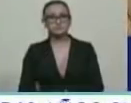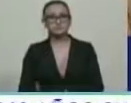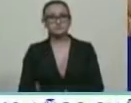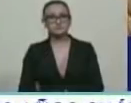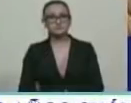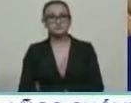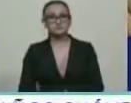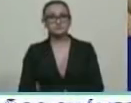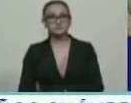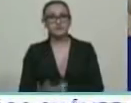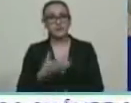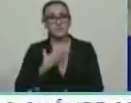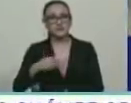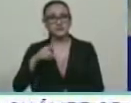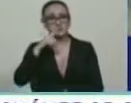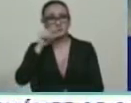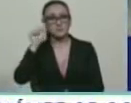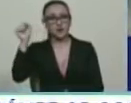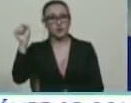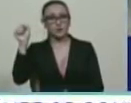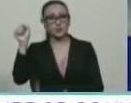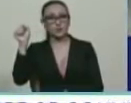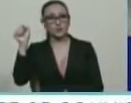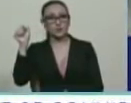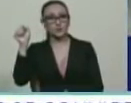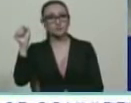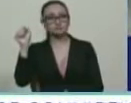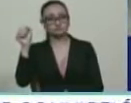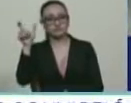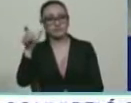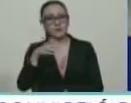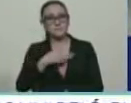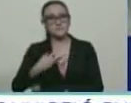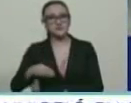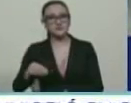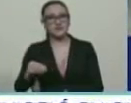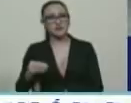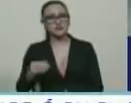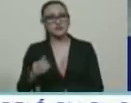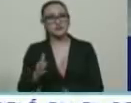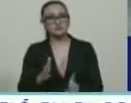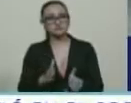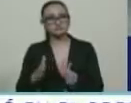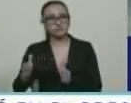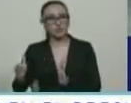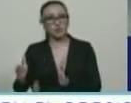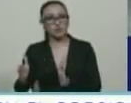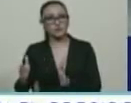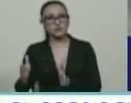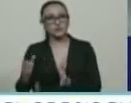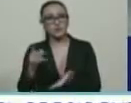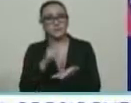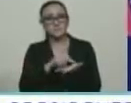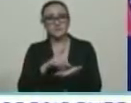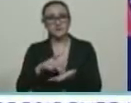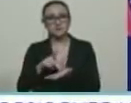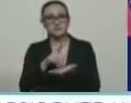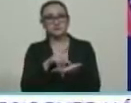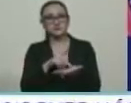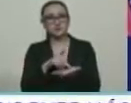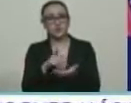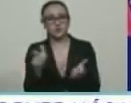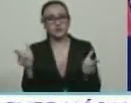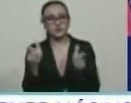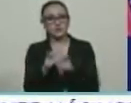el presidente Nicolás Maduro fue el presidente de la temporada y su participación en esta